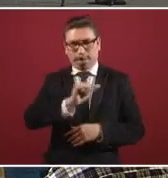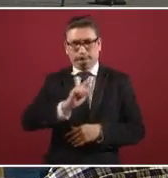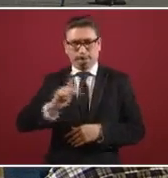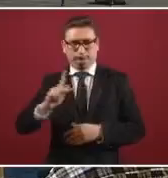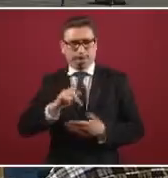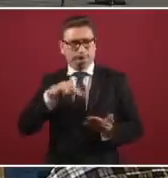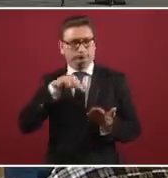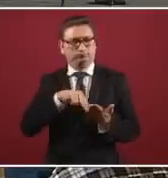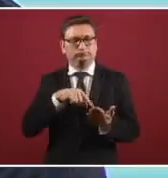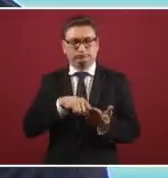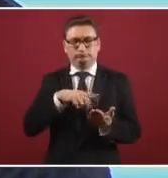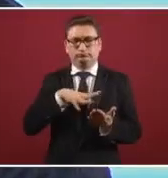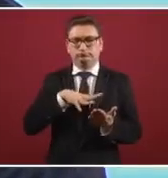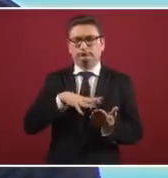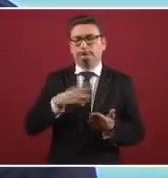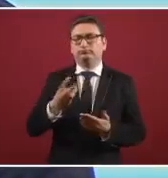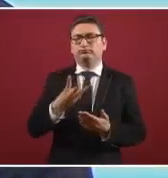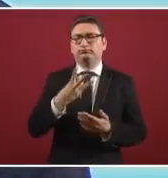atendieron